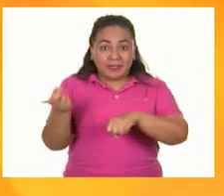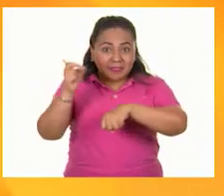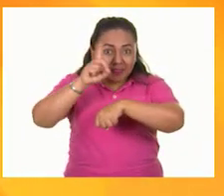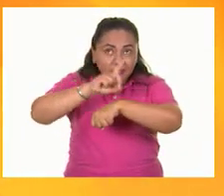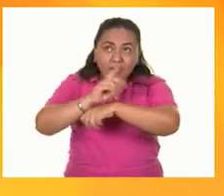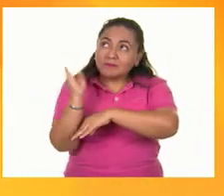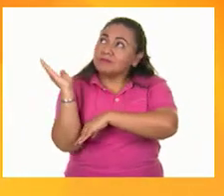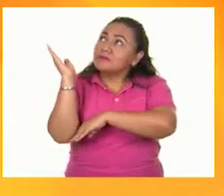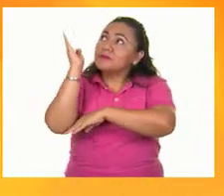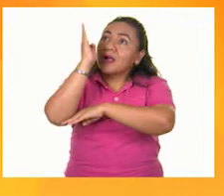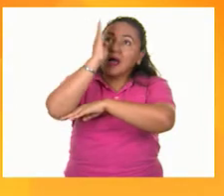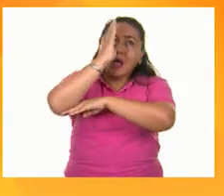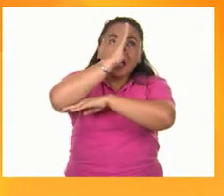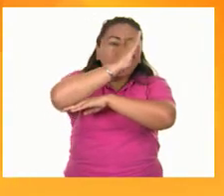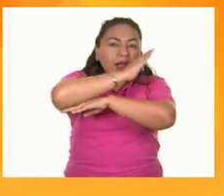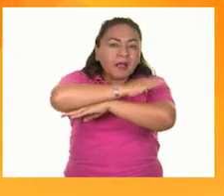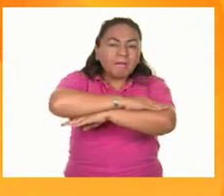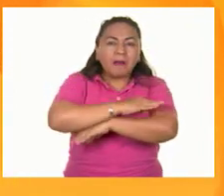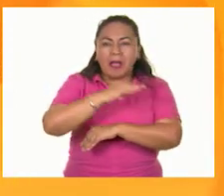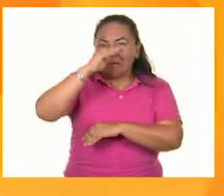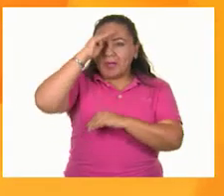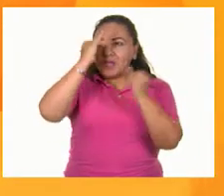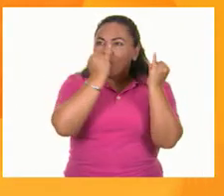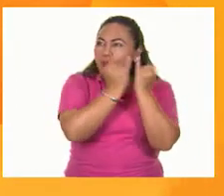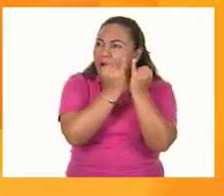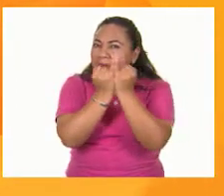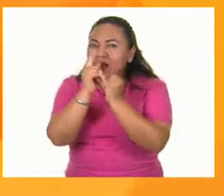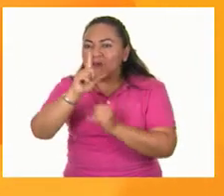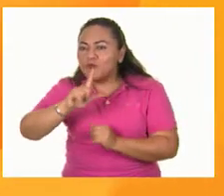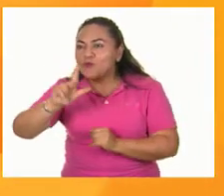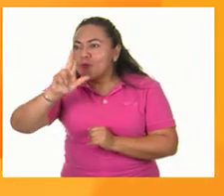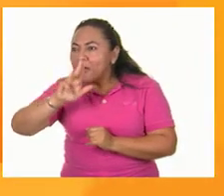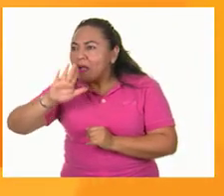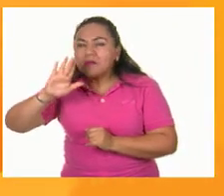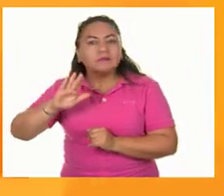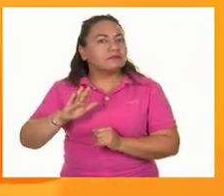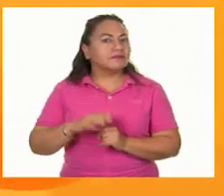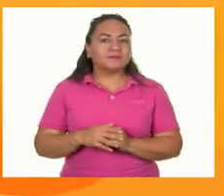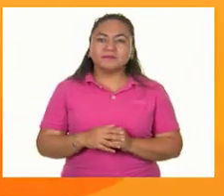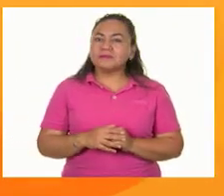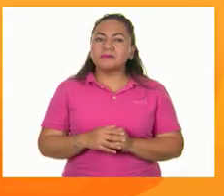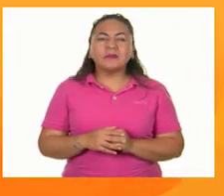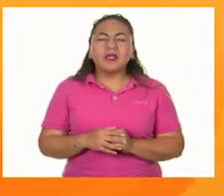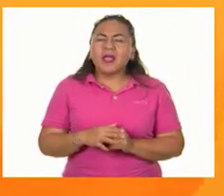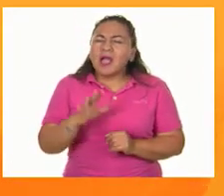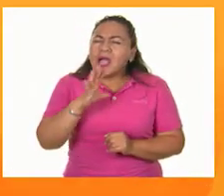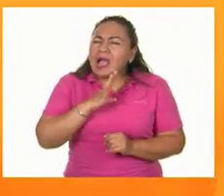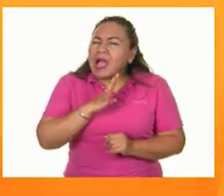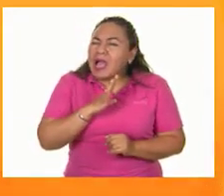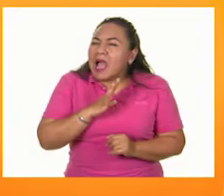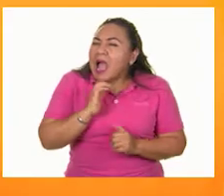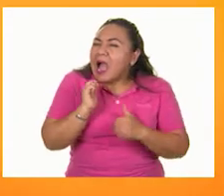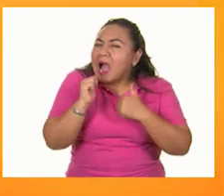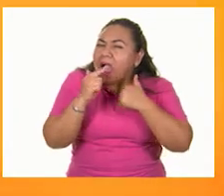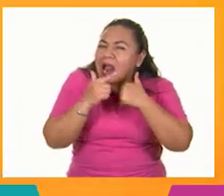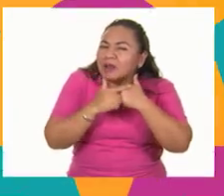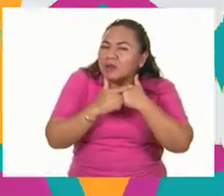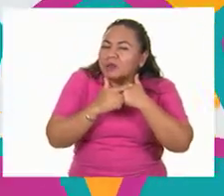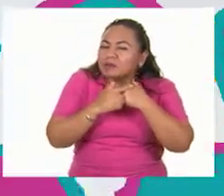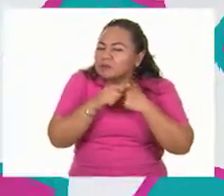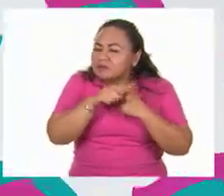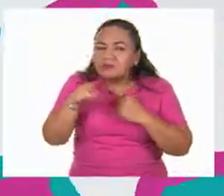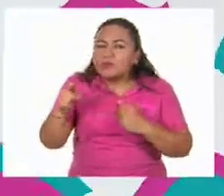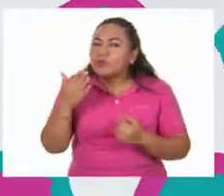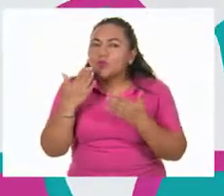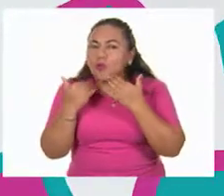podrían ser parecidos a los demás. Y sin embargo, poseen algo que los otros no tienen.